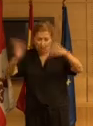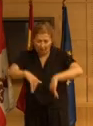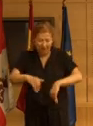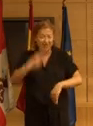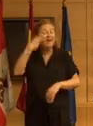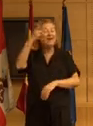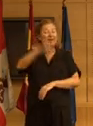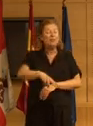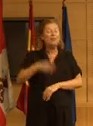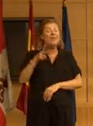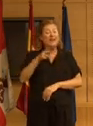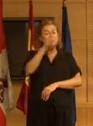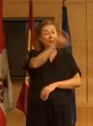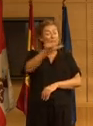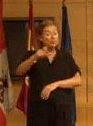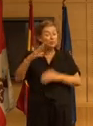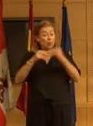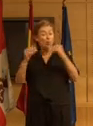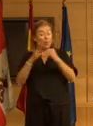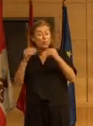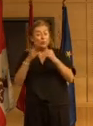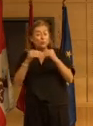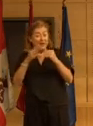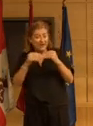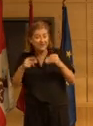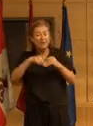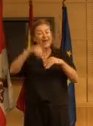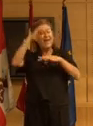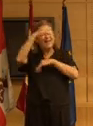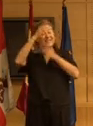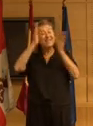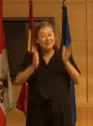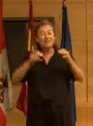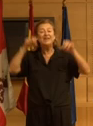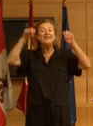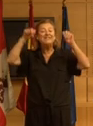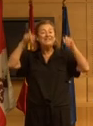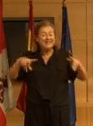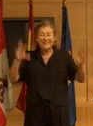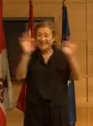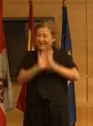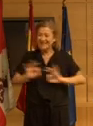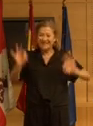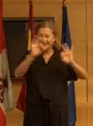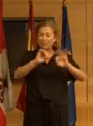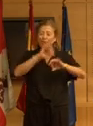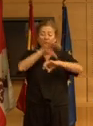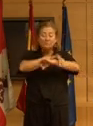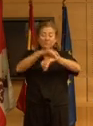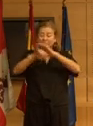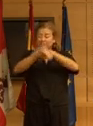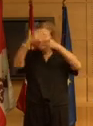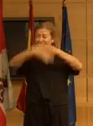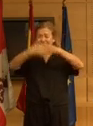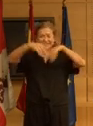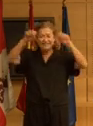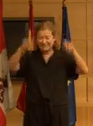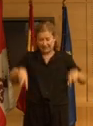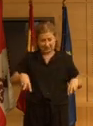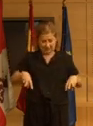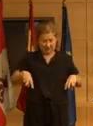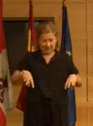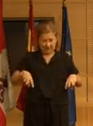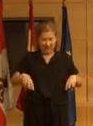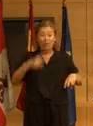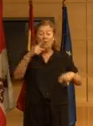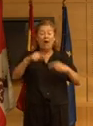el derecho de las personas usuarias a ser atendida sin ningún tipo de restricción. Es